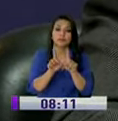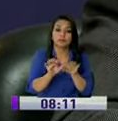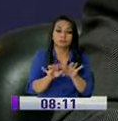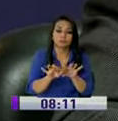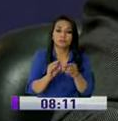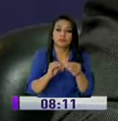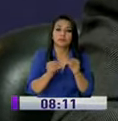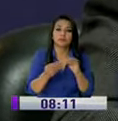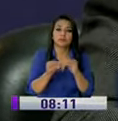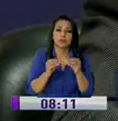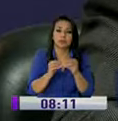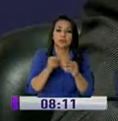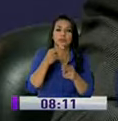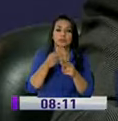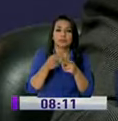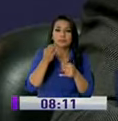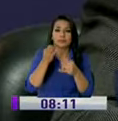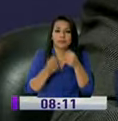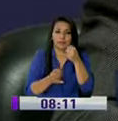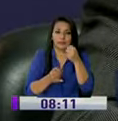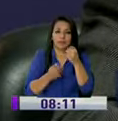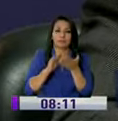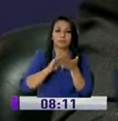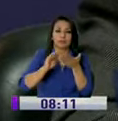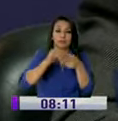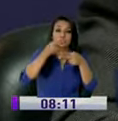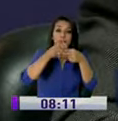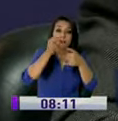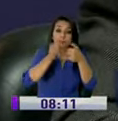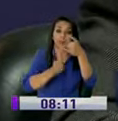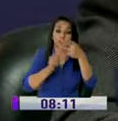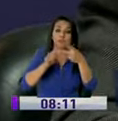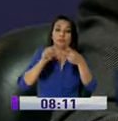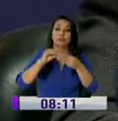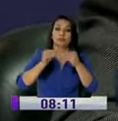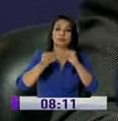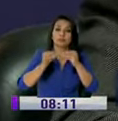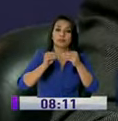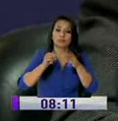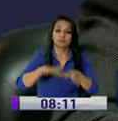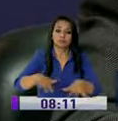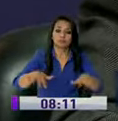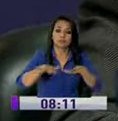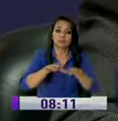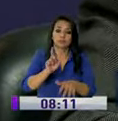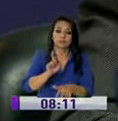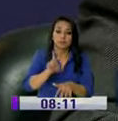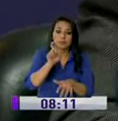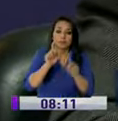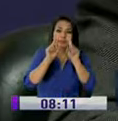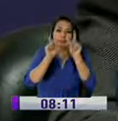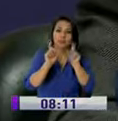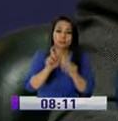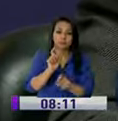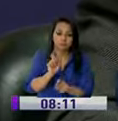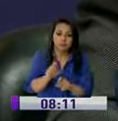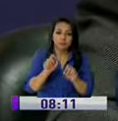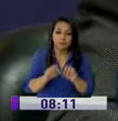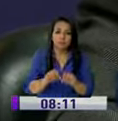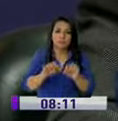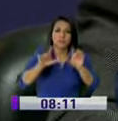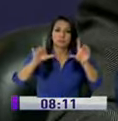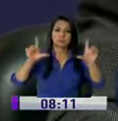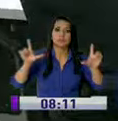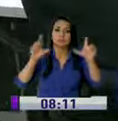número de apellido, nombre, diría apellidos, número de predio, presionas consultar y se despliega una